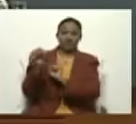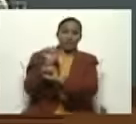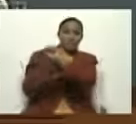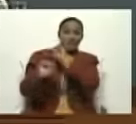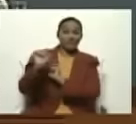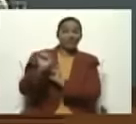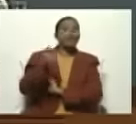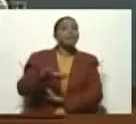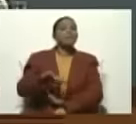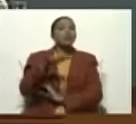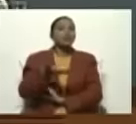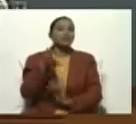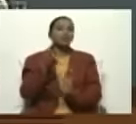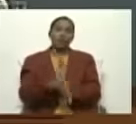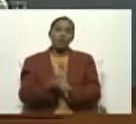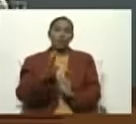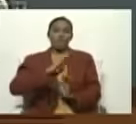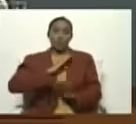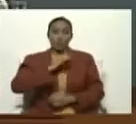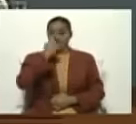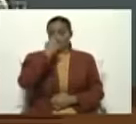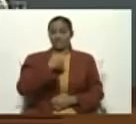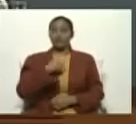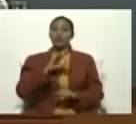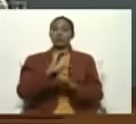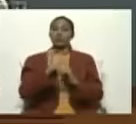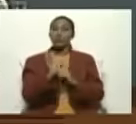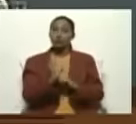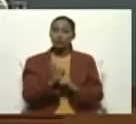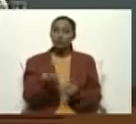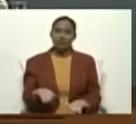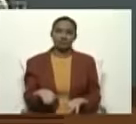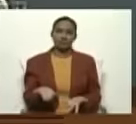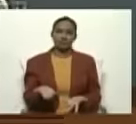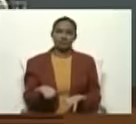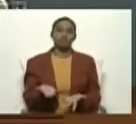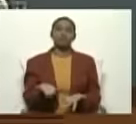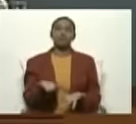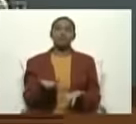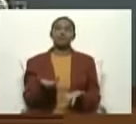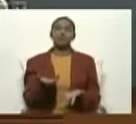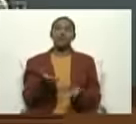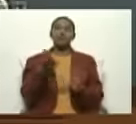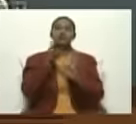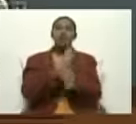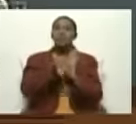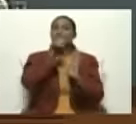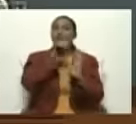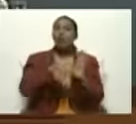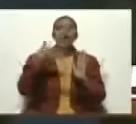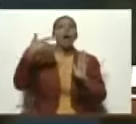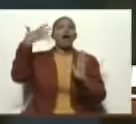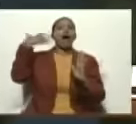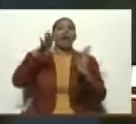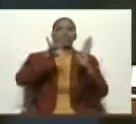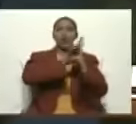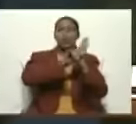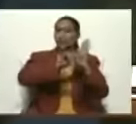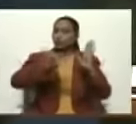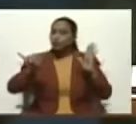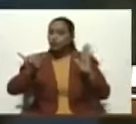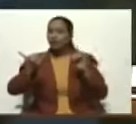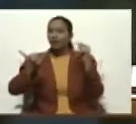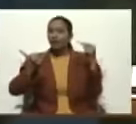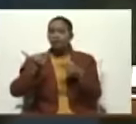cultura revolucionaria. Es el legado de lo que fue la constituyente, y así terminó. La constituyente en